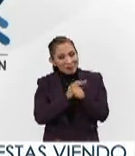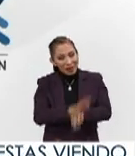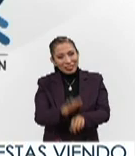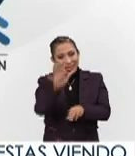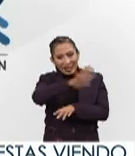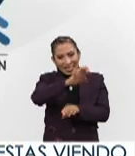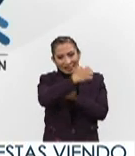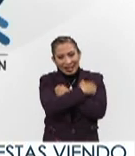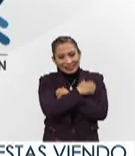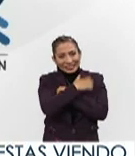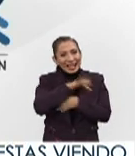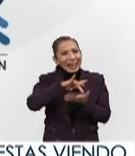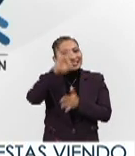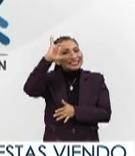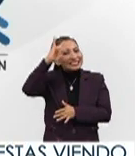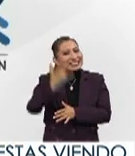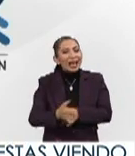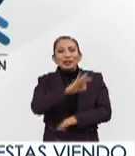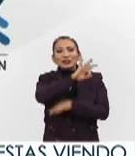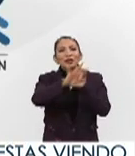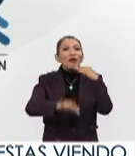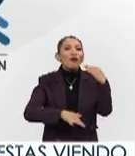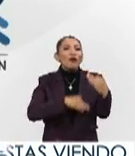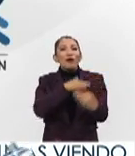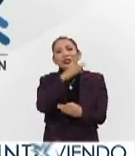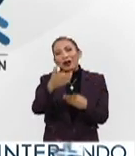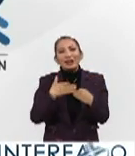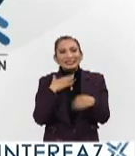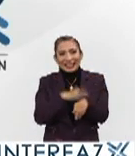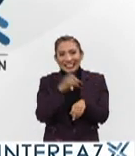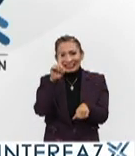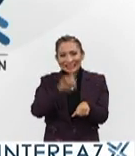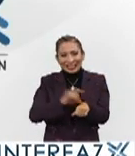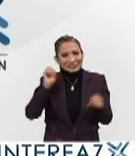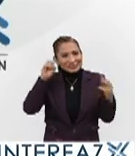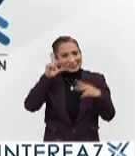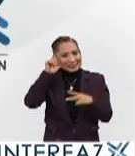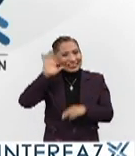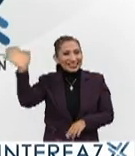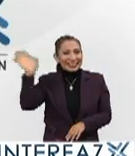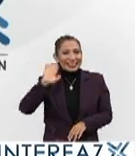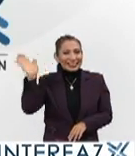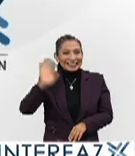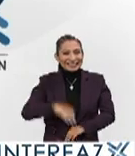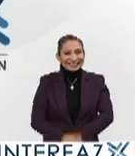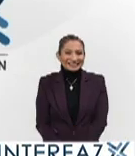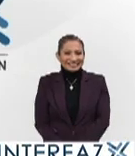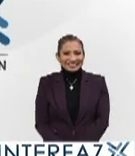información del ámbito educativo. Gracias a Grisela Yebra, a todos ustedes. Pasen un excelente día. Nos vemos mañana.